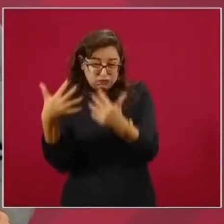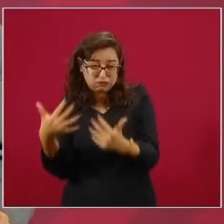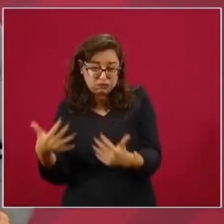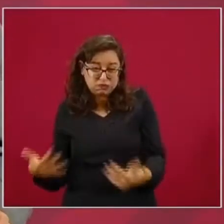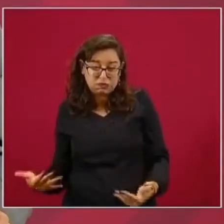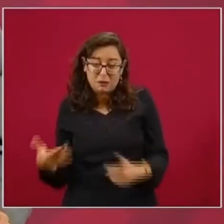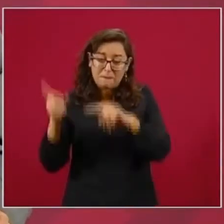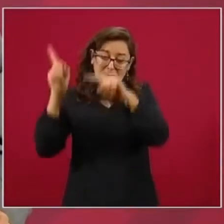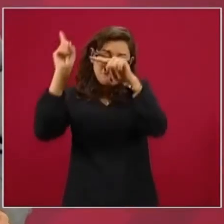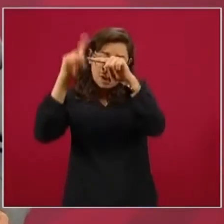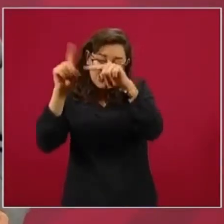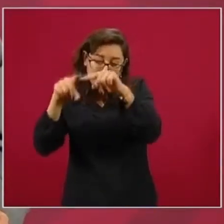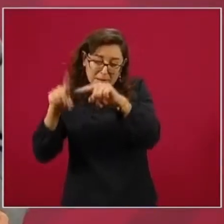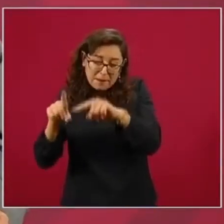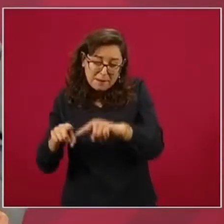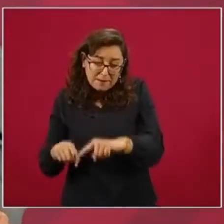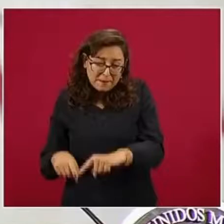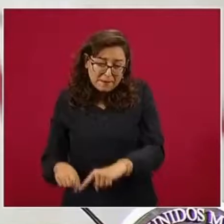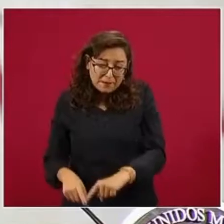Y